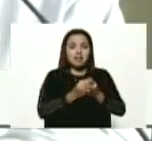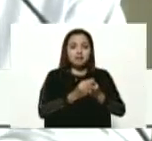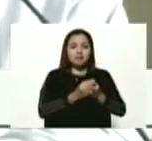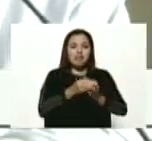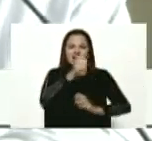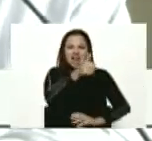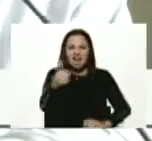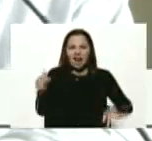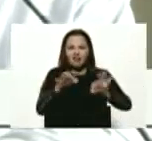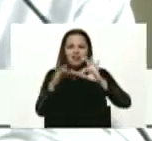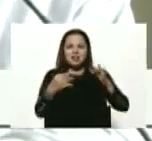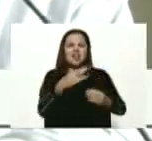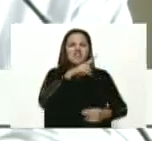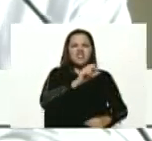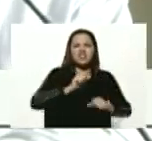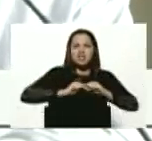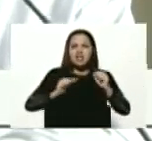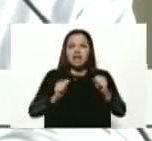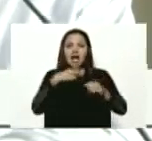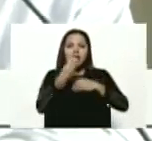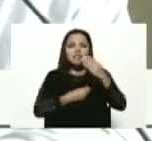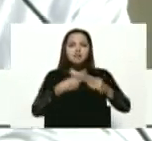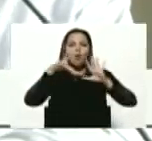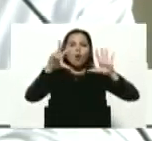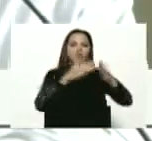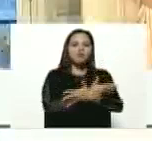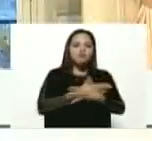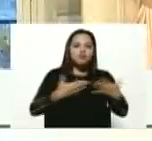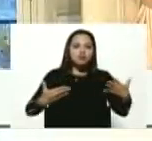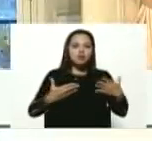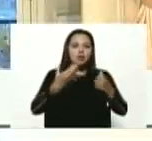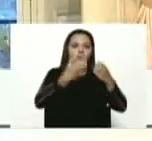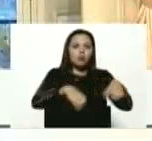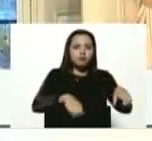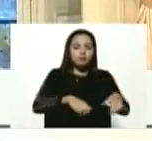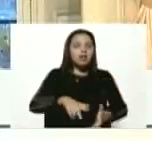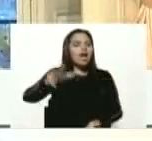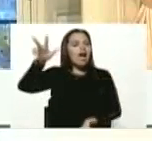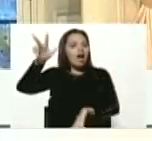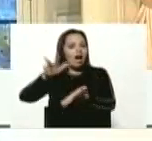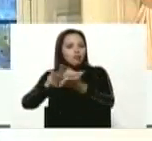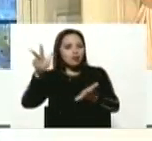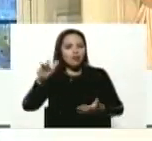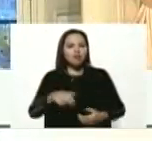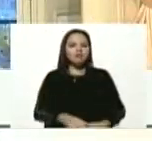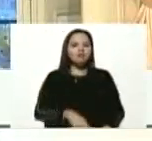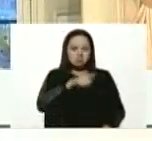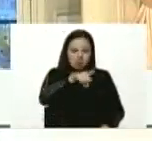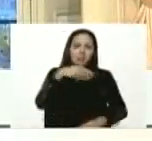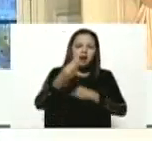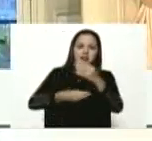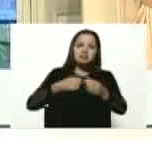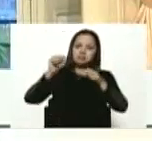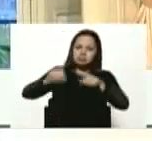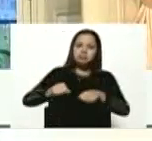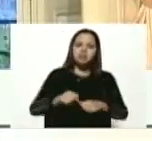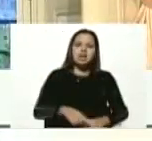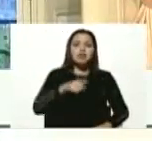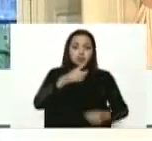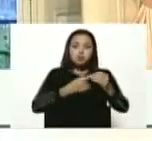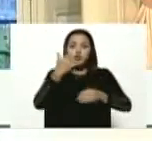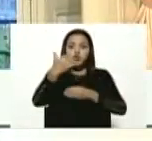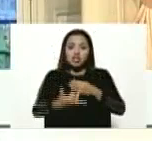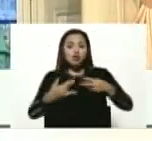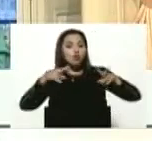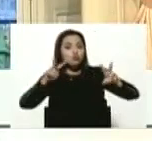cada familia producir 8 millones de huevos diarios. Aprobado. ¿Eh? Si eso lo multiplicamos... Vamos a hacerlo. Bueno. Esos son los proyectos de lo